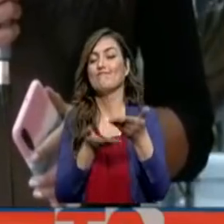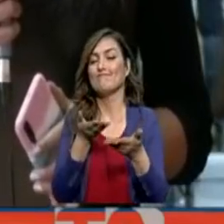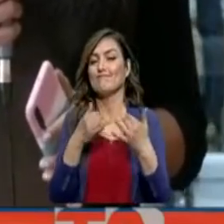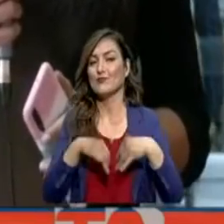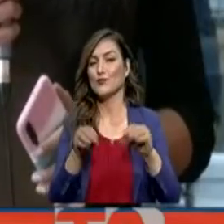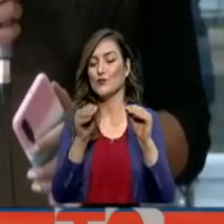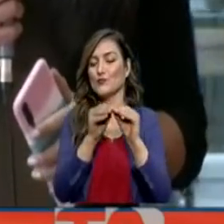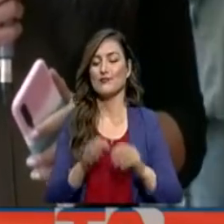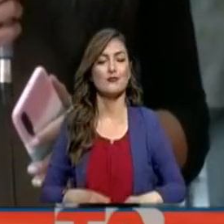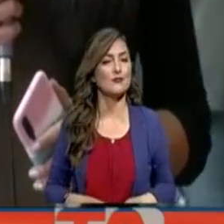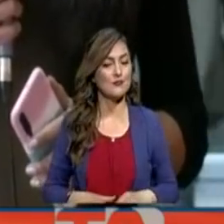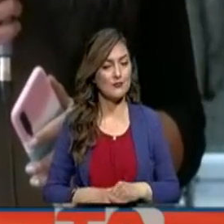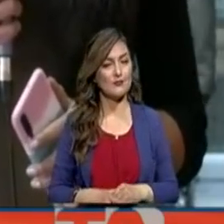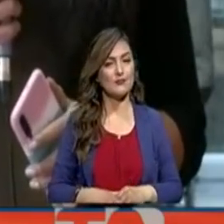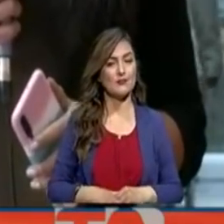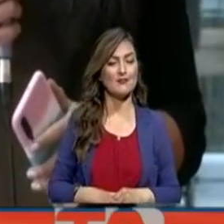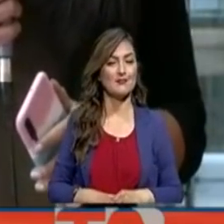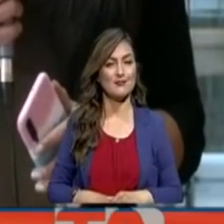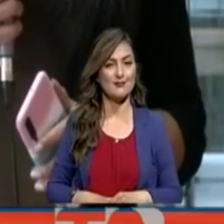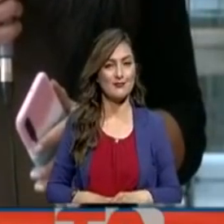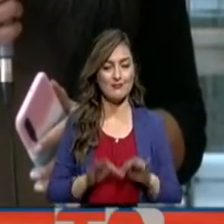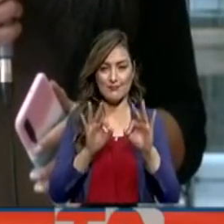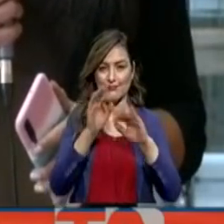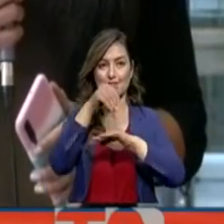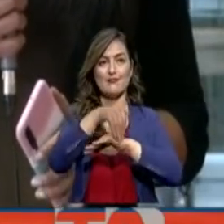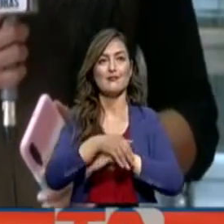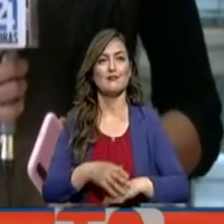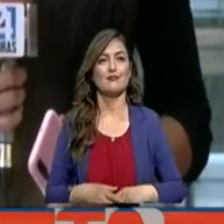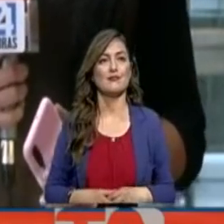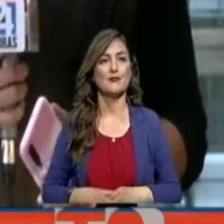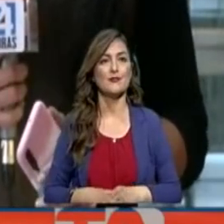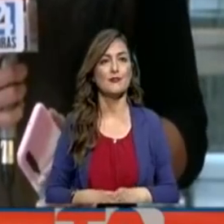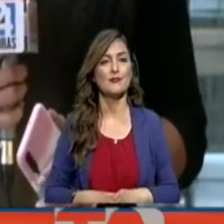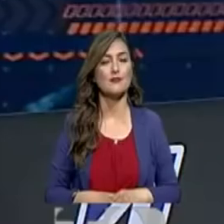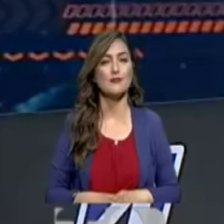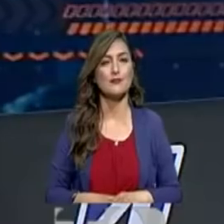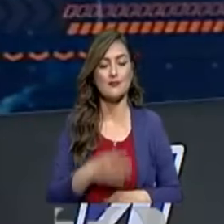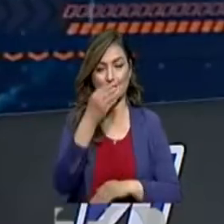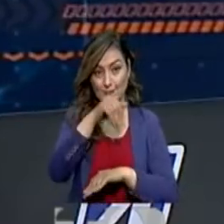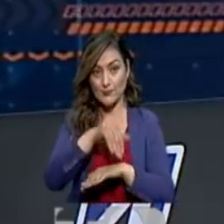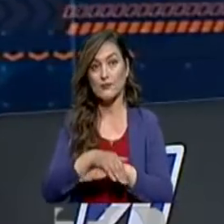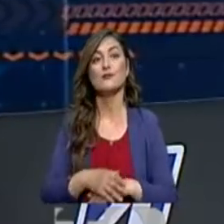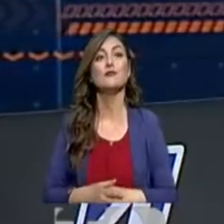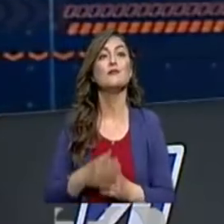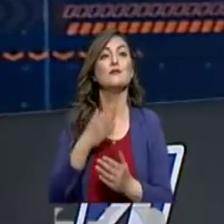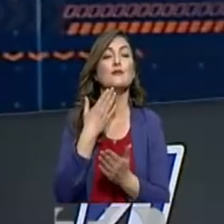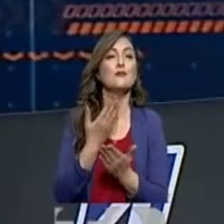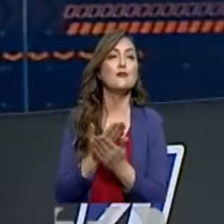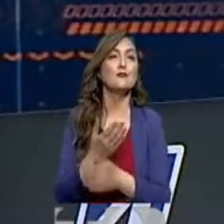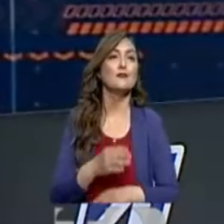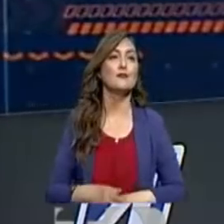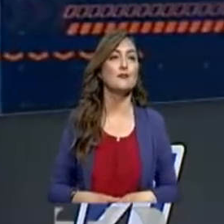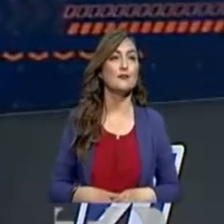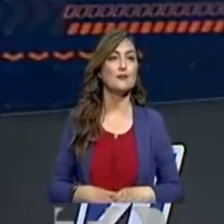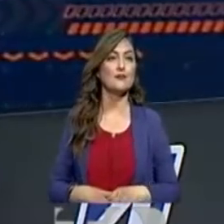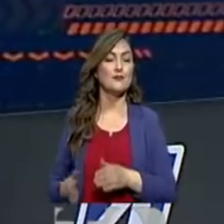momento. Regresamos con ustedes a Estudios, que tienen más noticias. Una excelente tarde. Buenas tardes también para ti, Daniela. Muchísimas gracias.